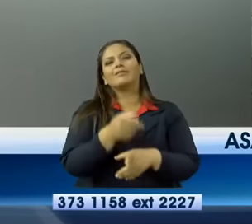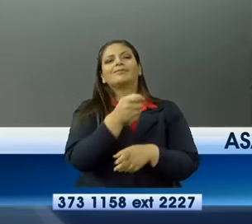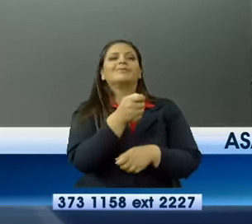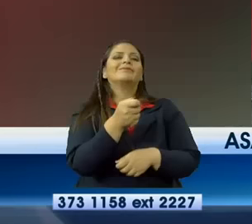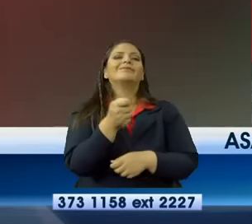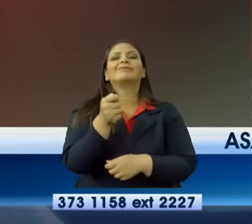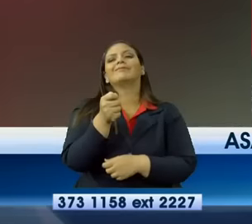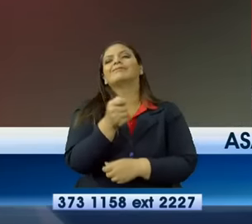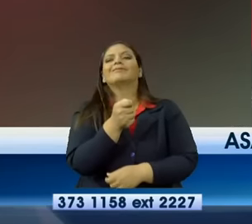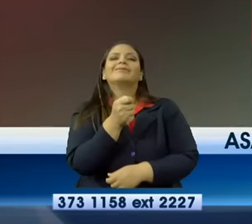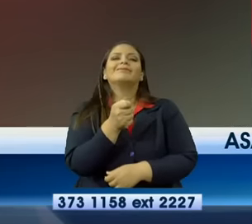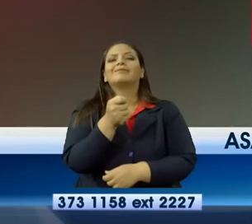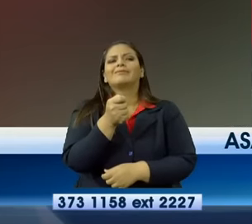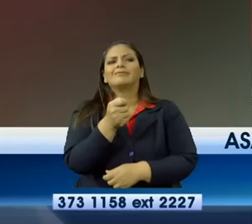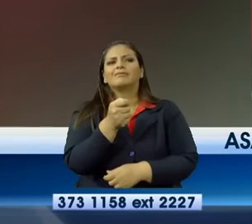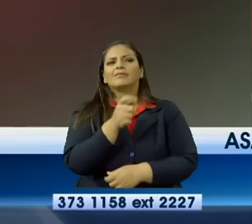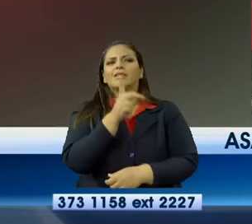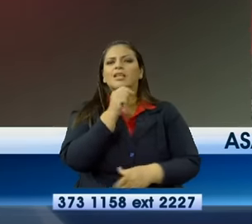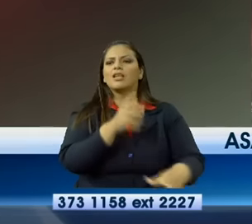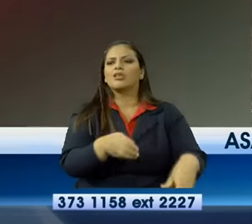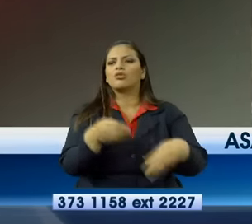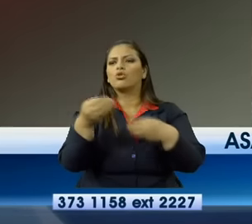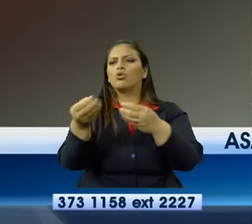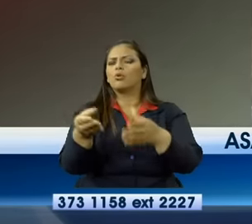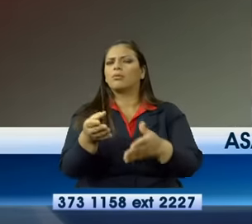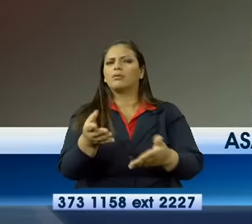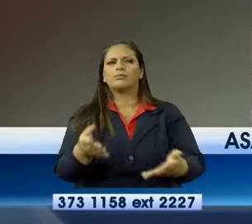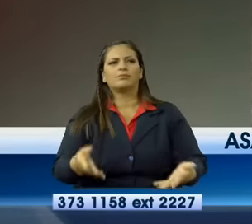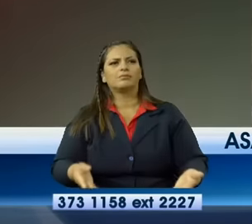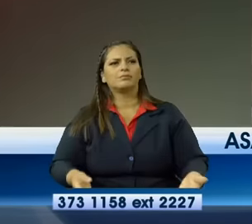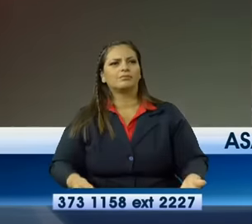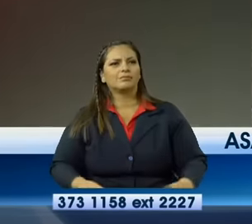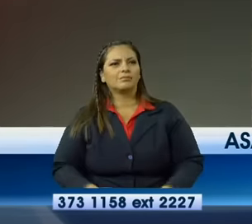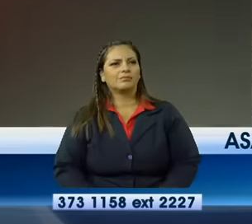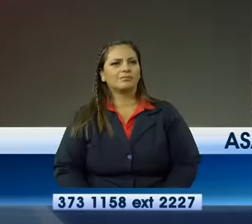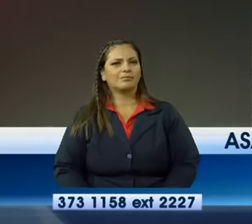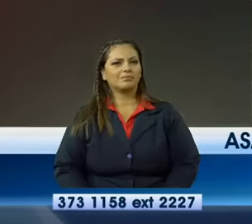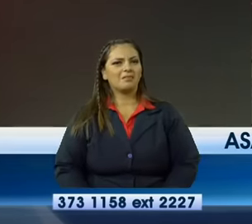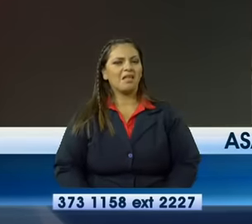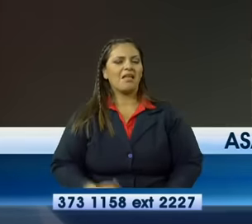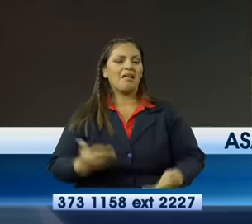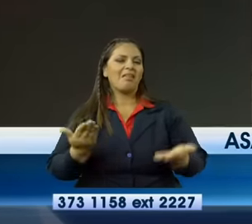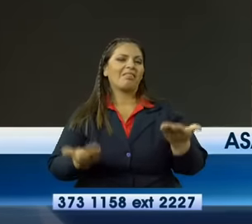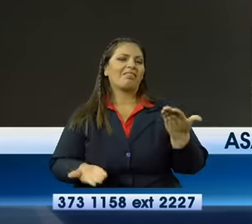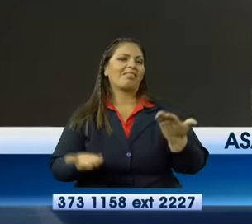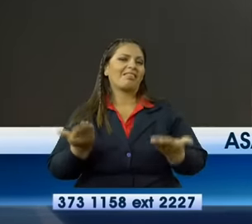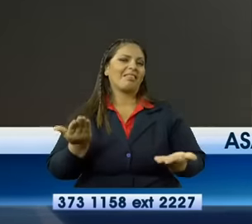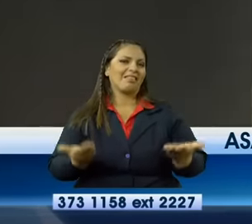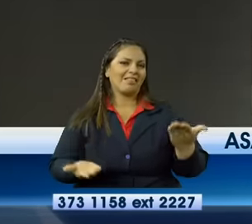una... Pero es impresionante, claro, por una...